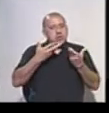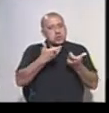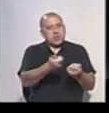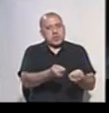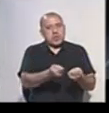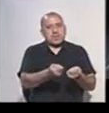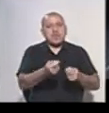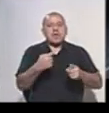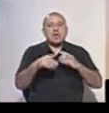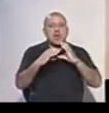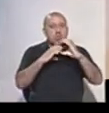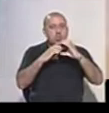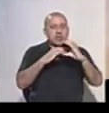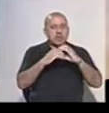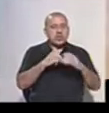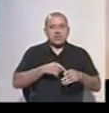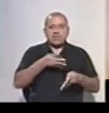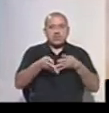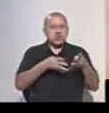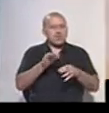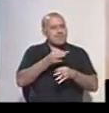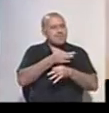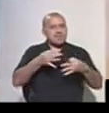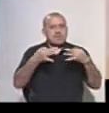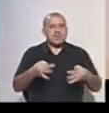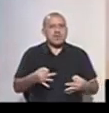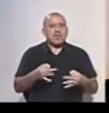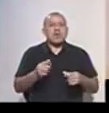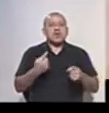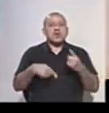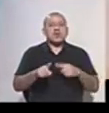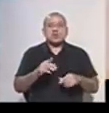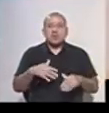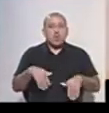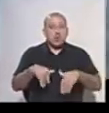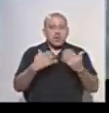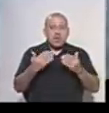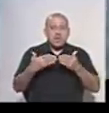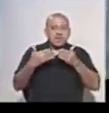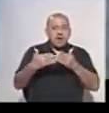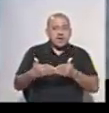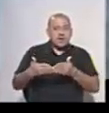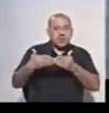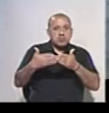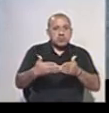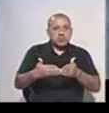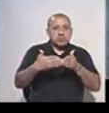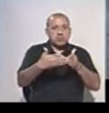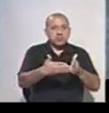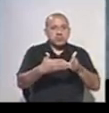red de comunicación funciona perfectamente y cada embarcación que sale a la mar nuestra coordina con la prefectura